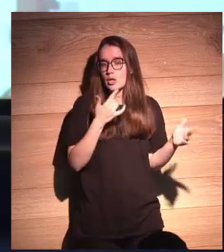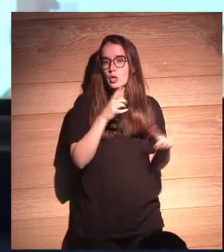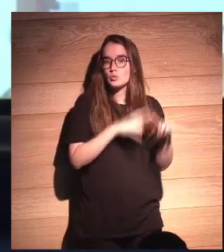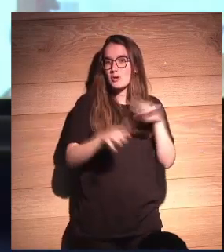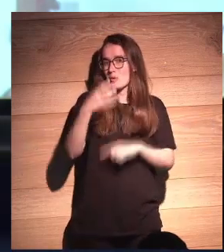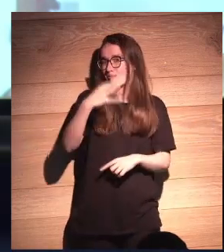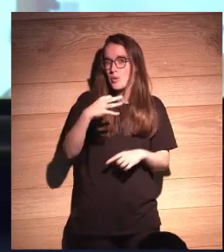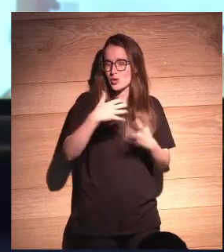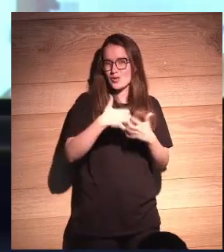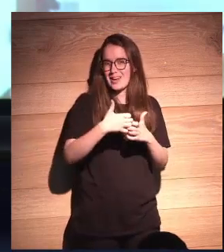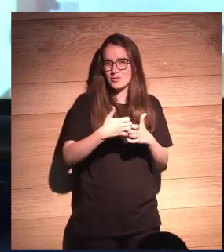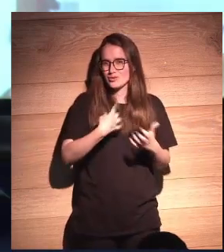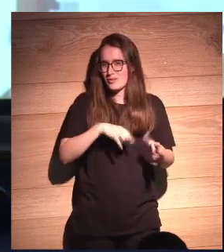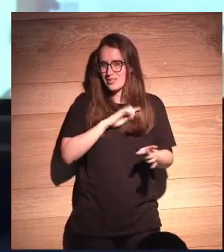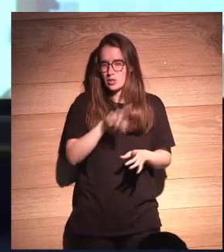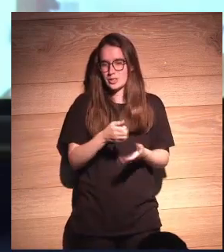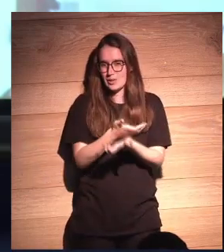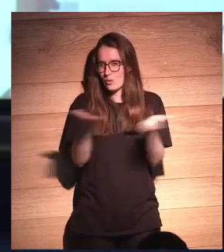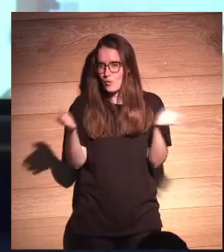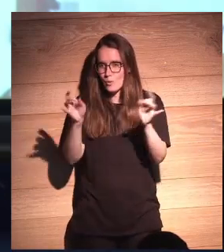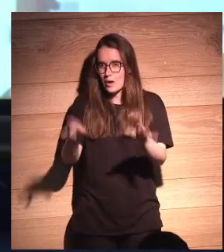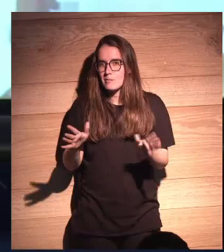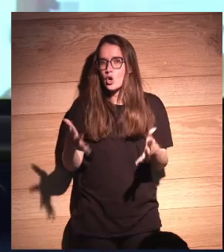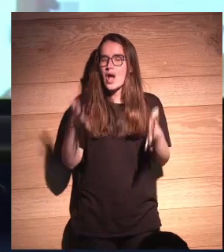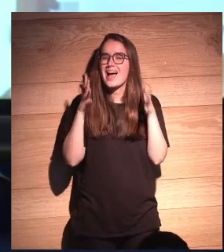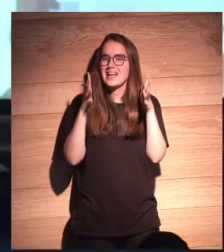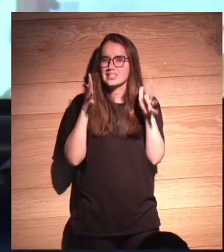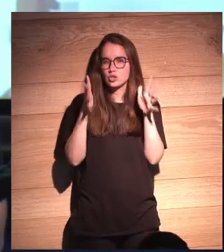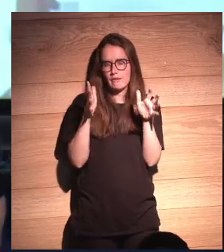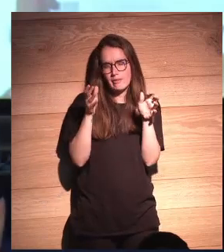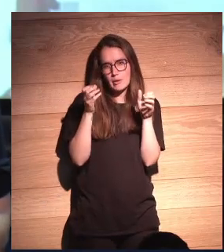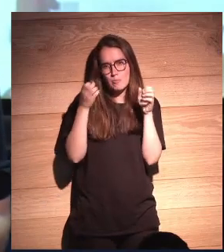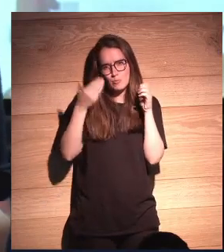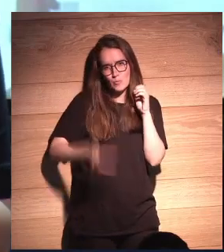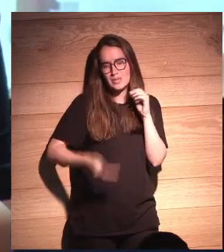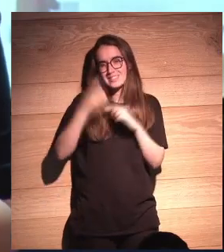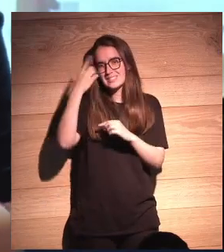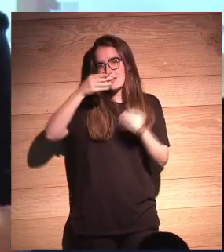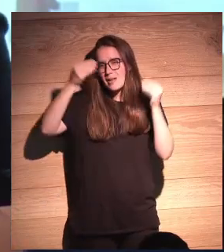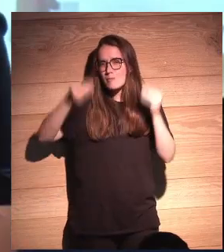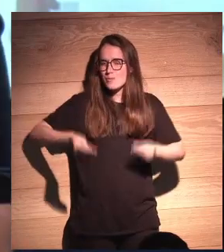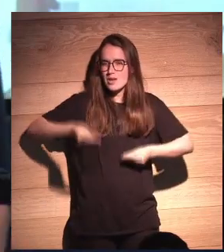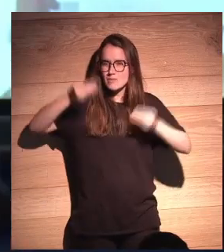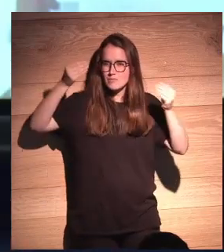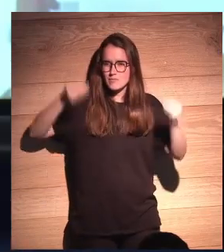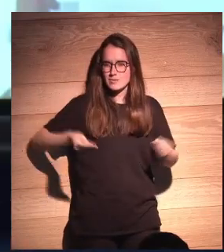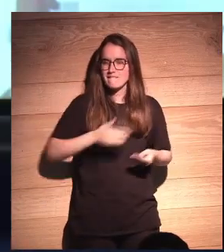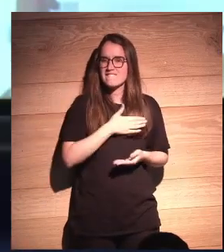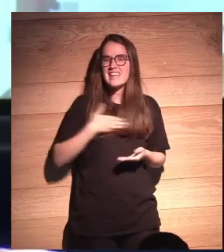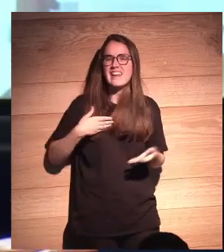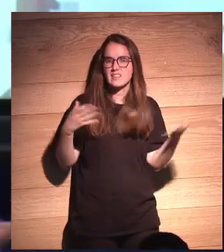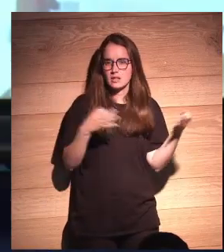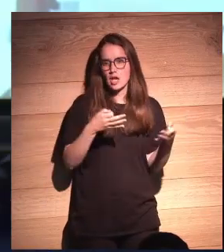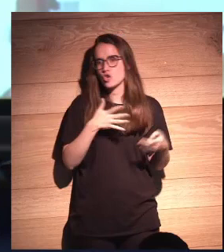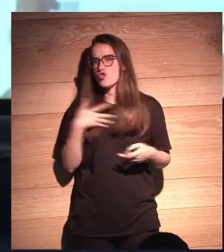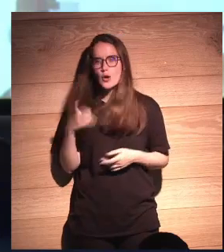problema único de esta industria, como en todas partes, pero está bien asesorarse y saber bien lo que quieres hacer y lo que no